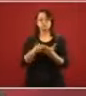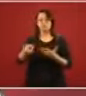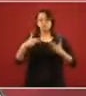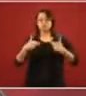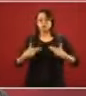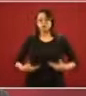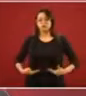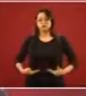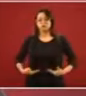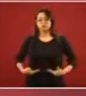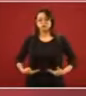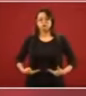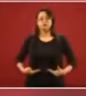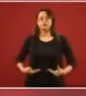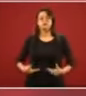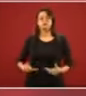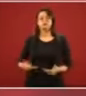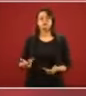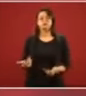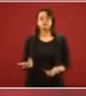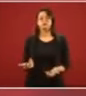humanos,